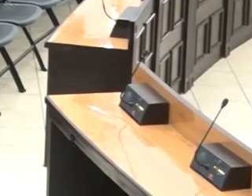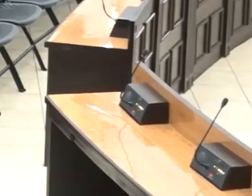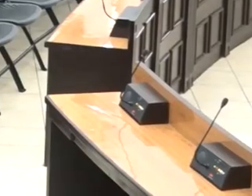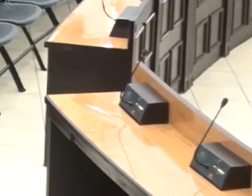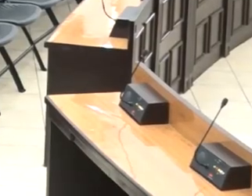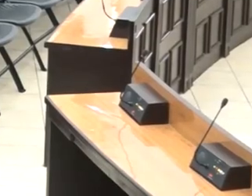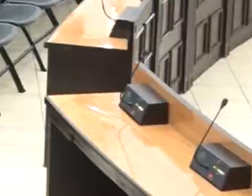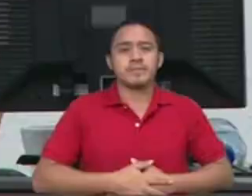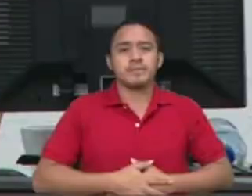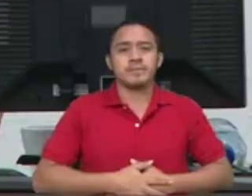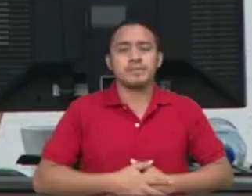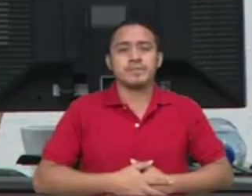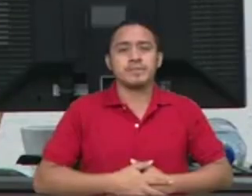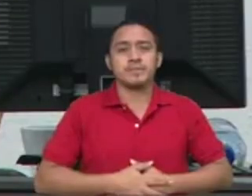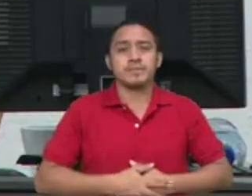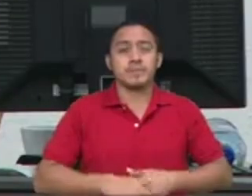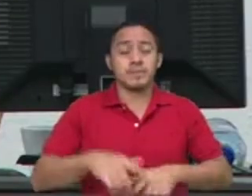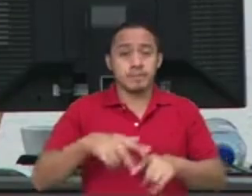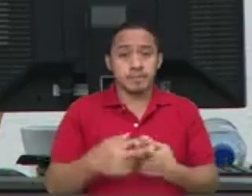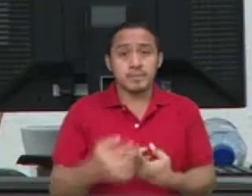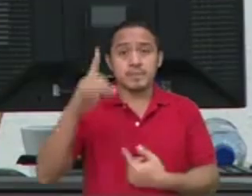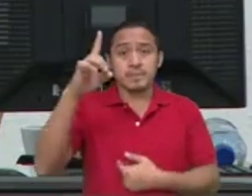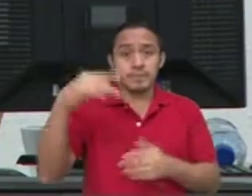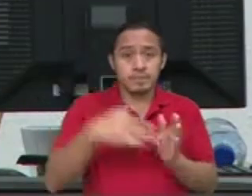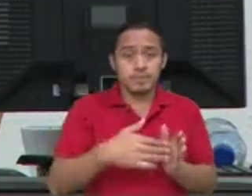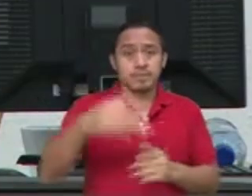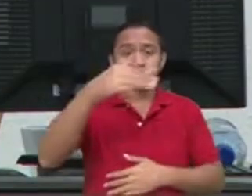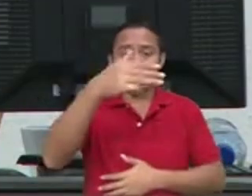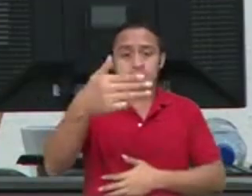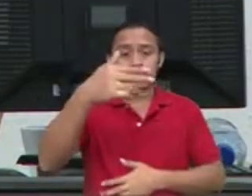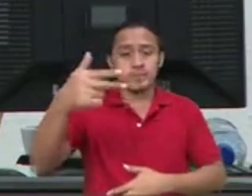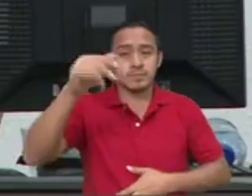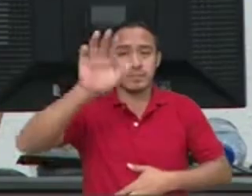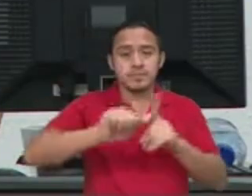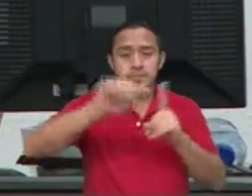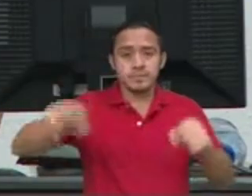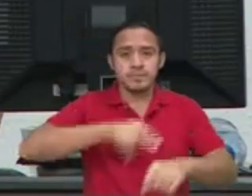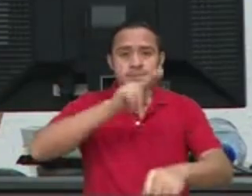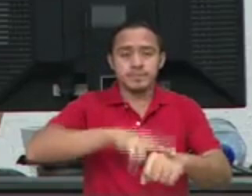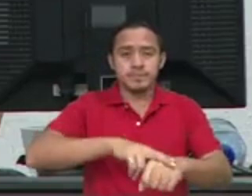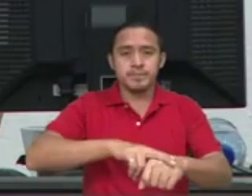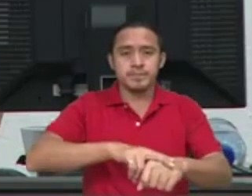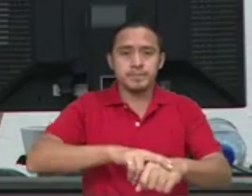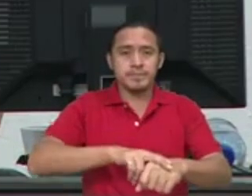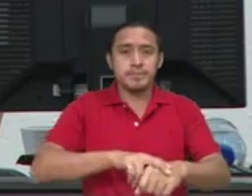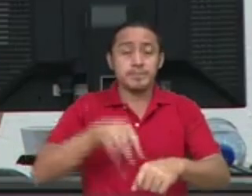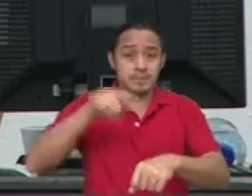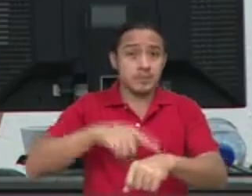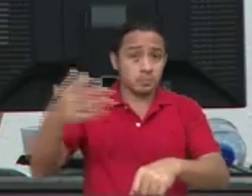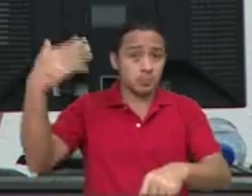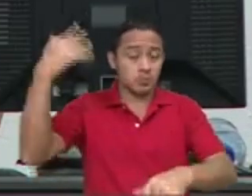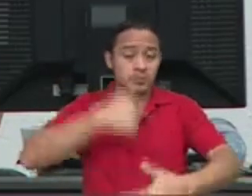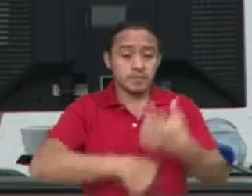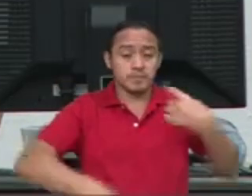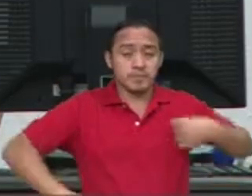tenido grandes avances. A partir de 1985, la Asamblea Nacional, presidida en ese entonces